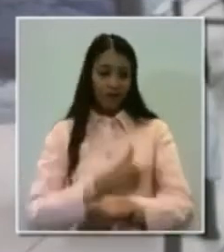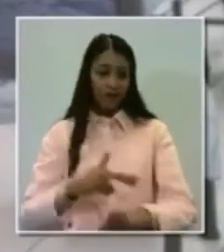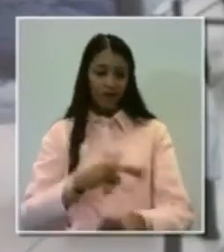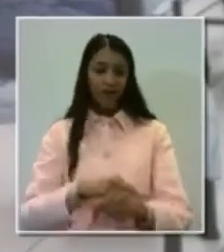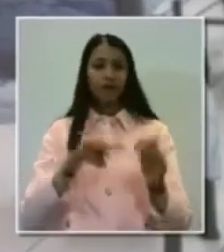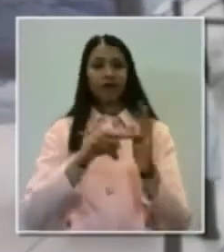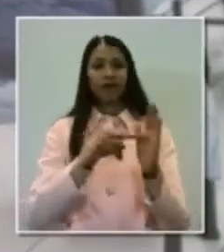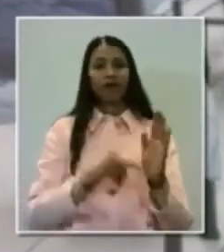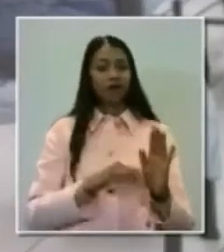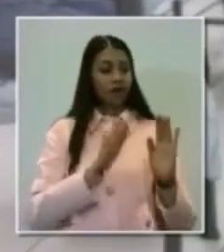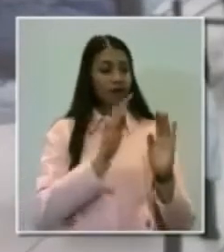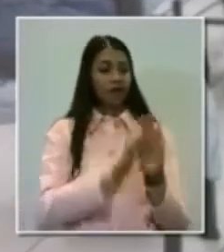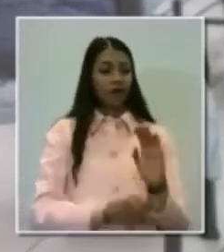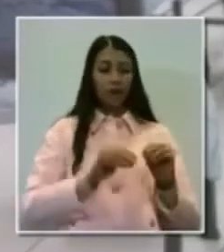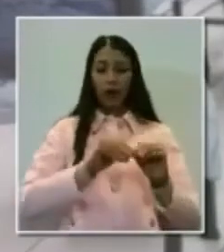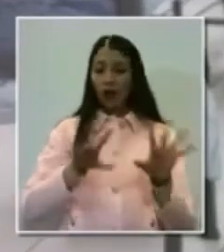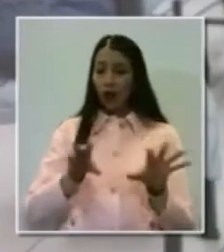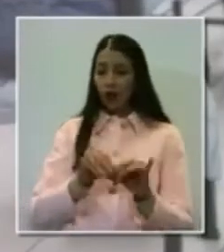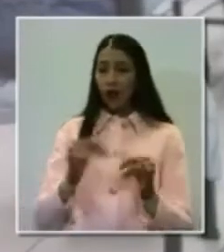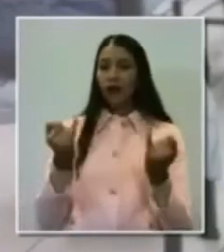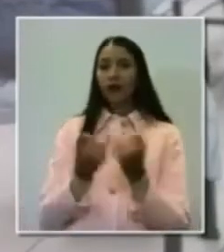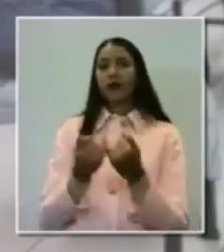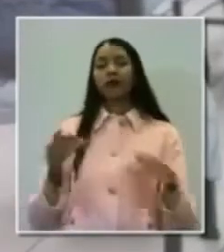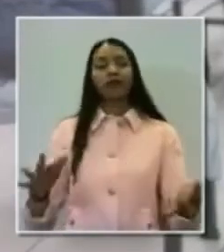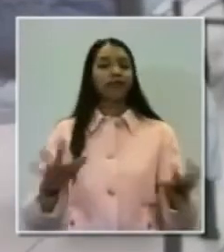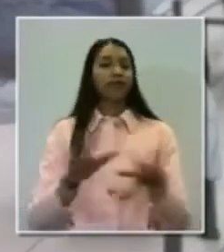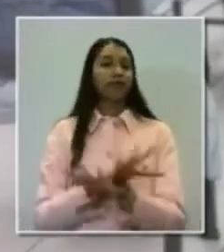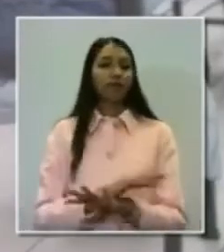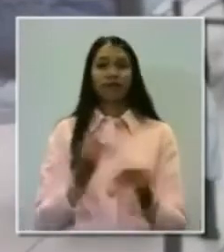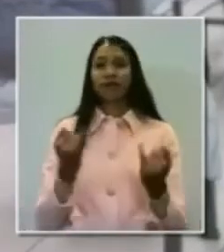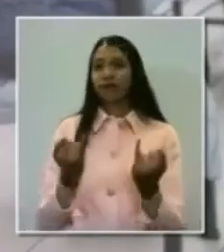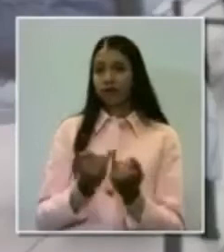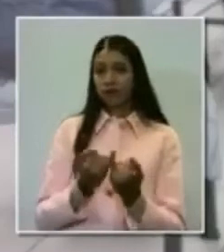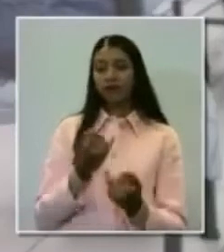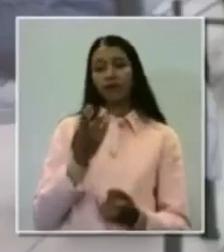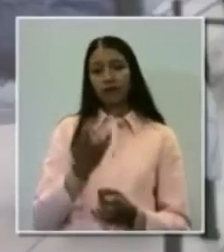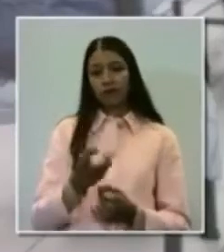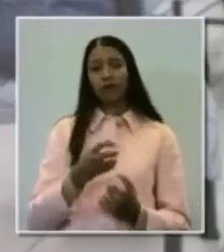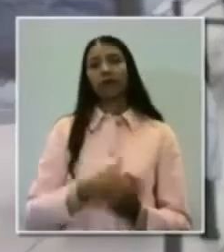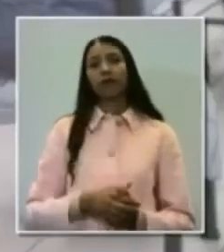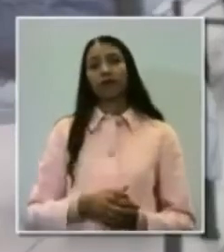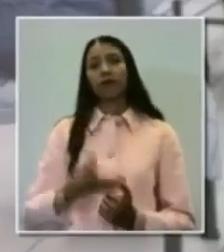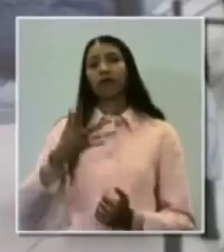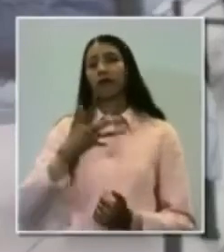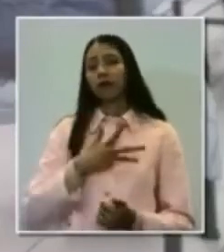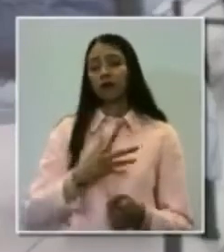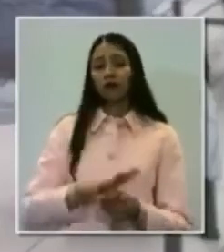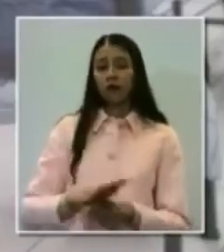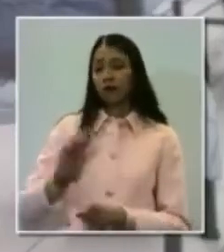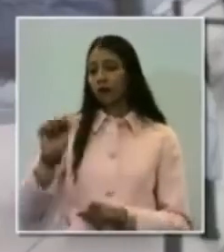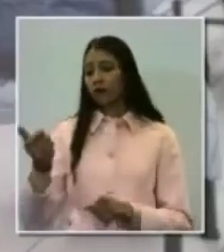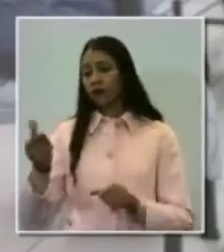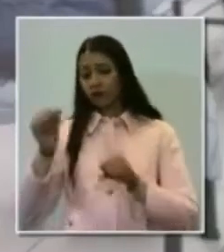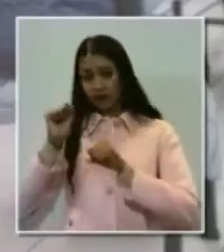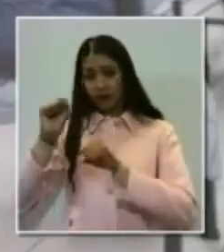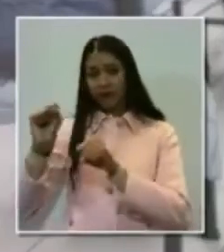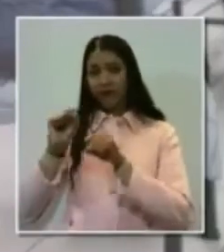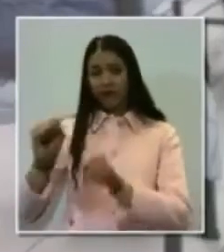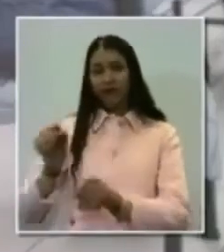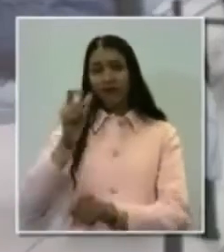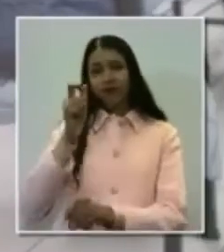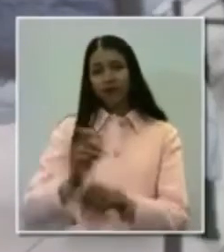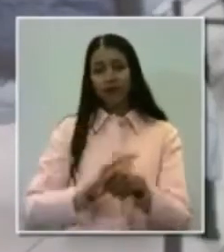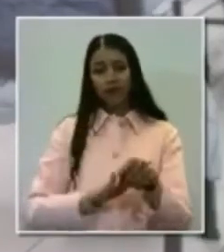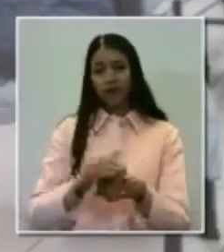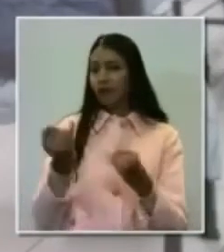normativos ni de admisión, ni de promoción, ni de cambios. Y entonces es cuando vienen las demás manifestaciones que tienen que